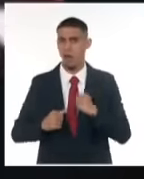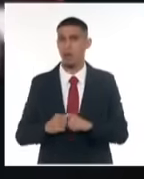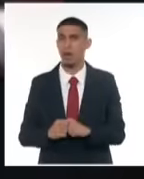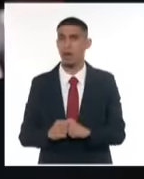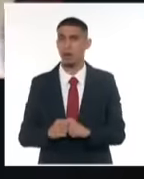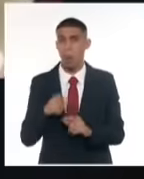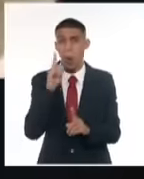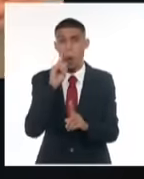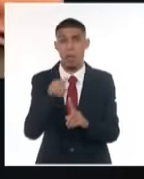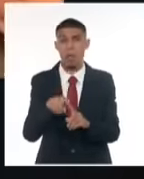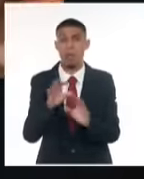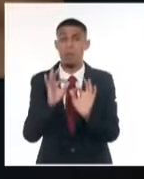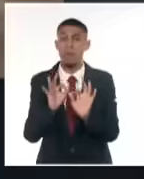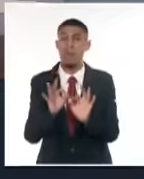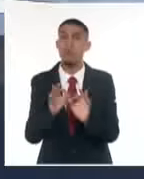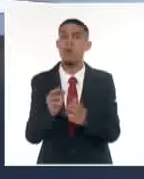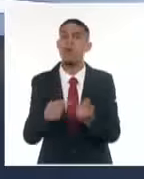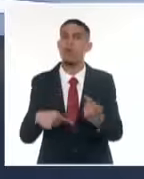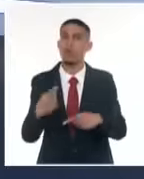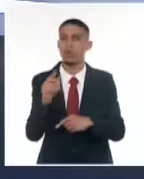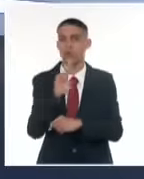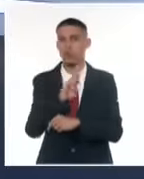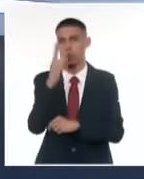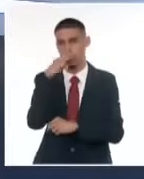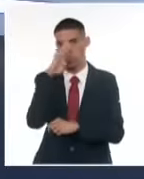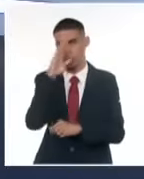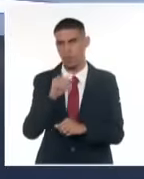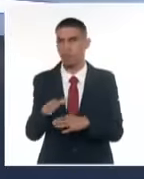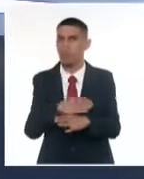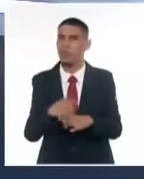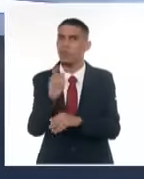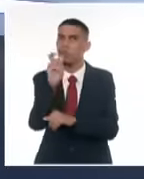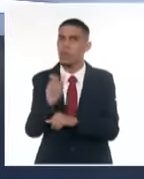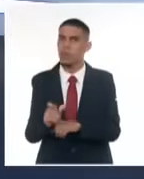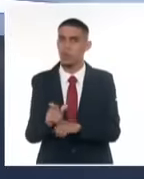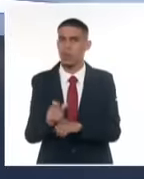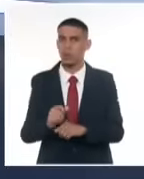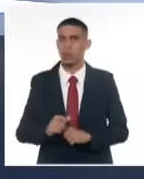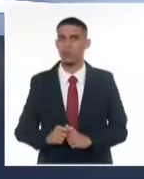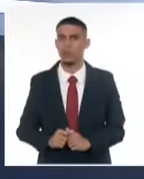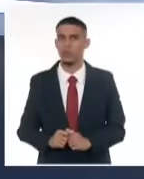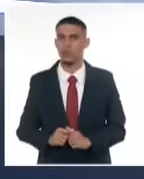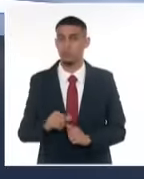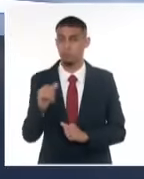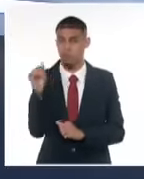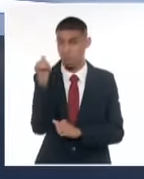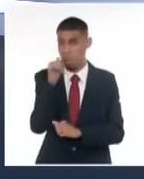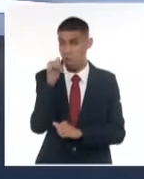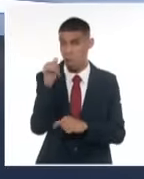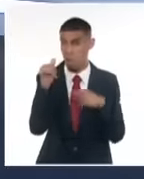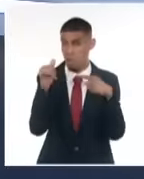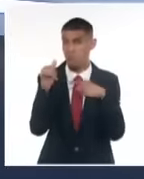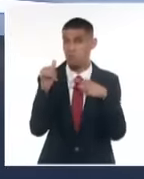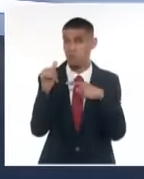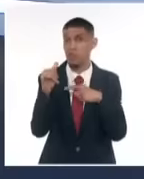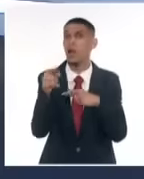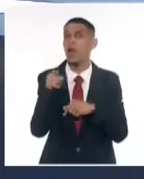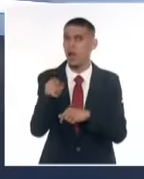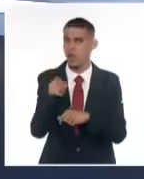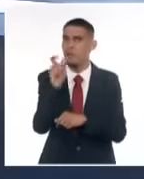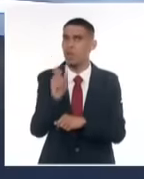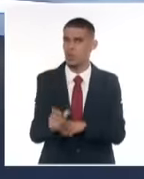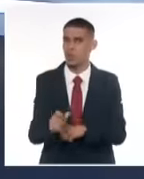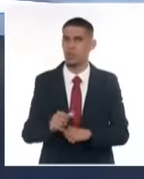Cuba. Entre estas personas implicadas, aquí que ustedes ven en el video, están los investigados. Y entre ellos